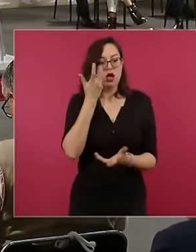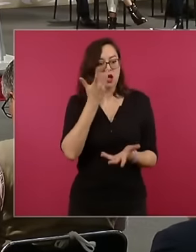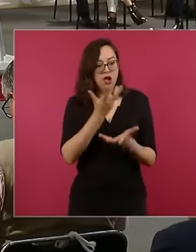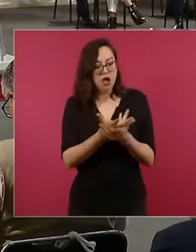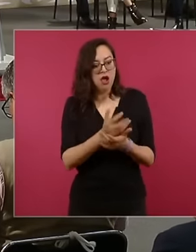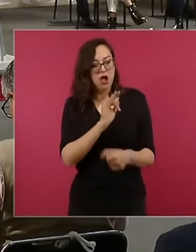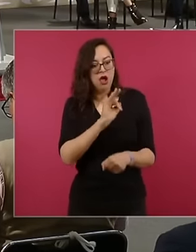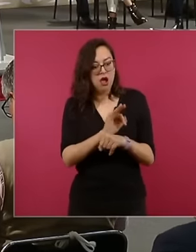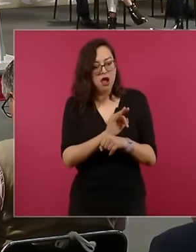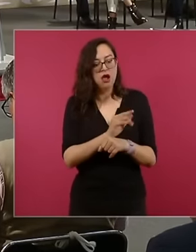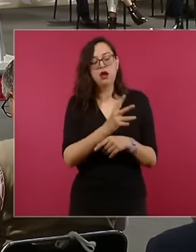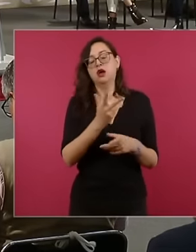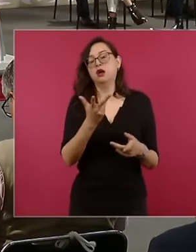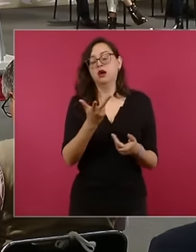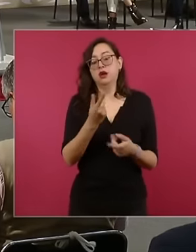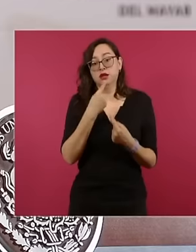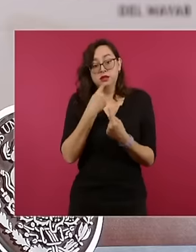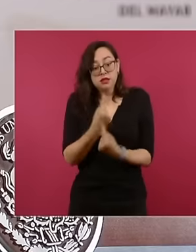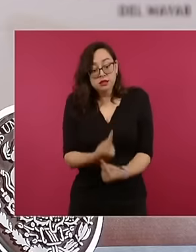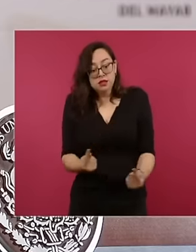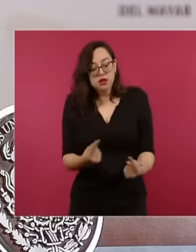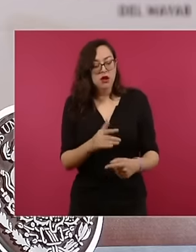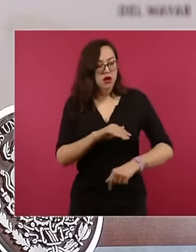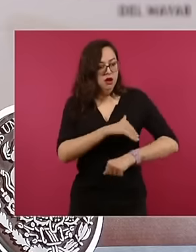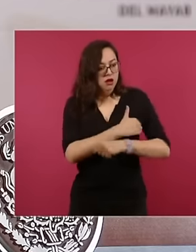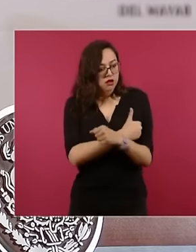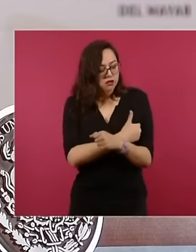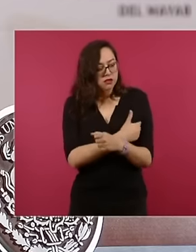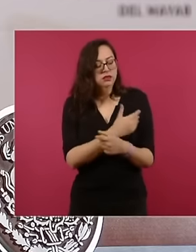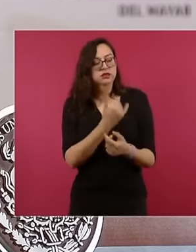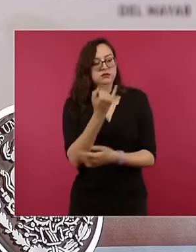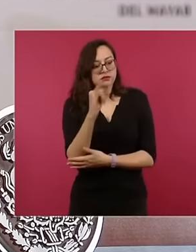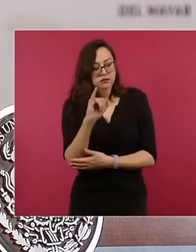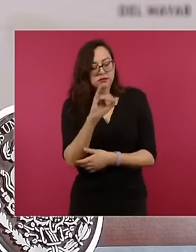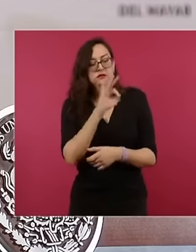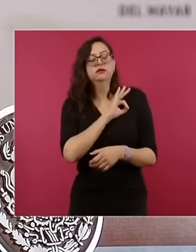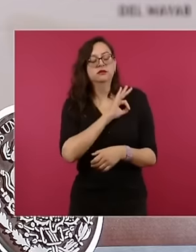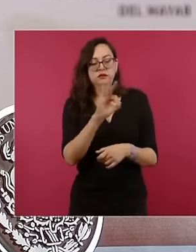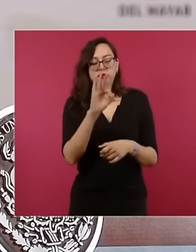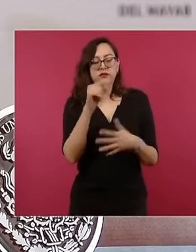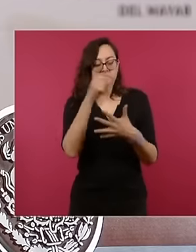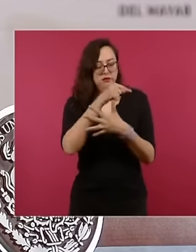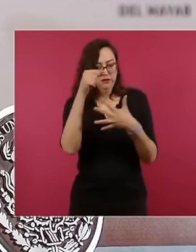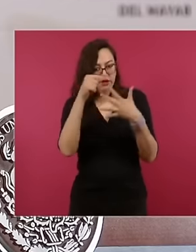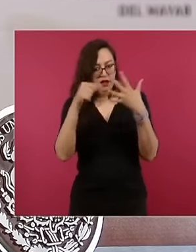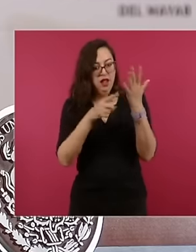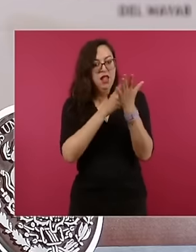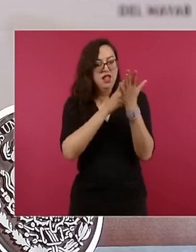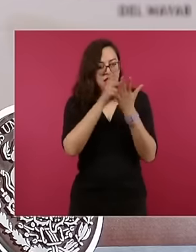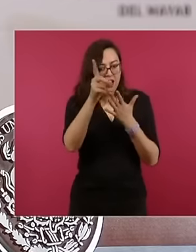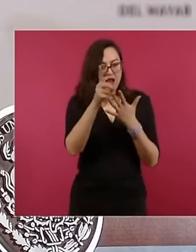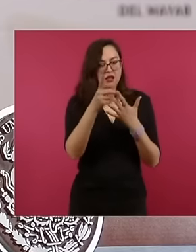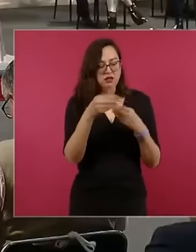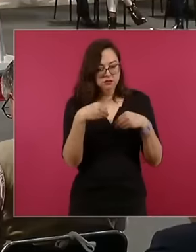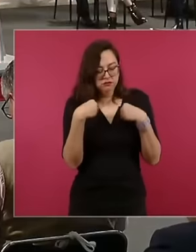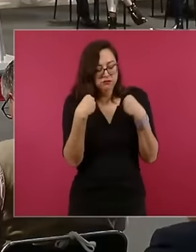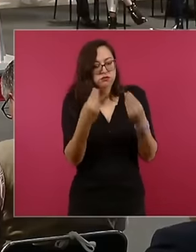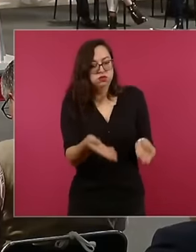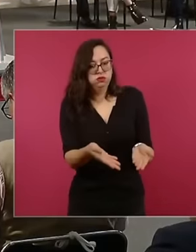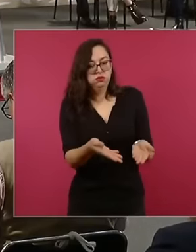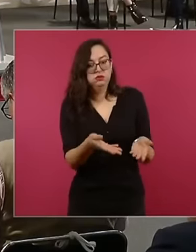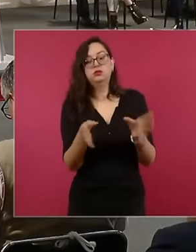guarderías, prestaciones sociales. Pero en ese sentido, el esfuerzo que se ha hecho y recientemente con la aprobación